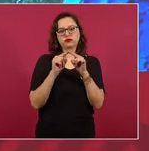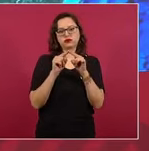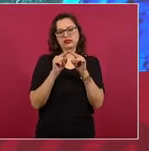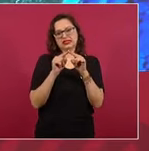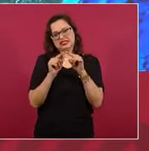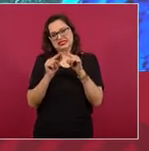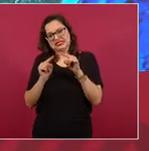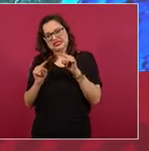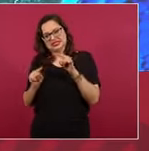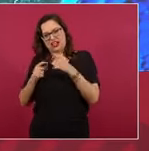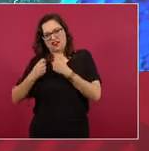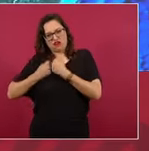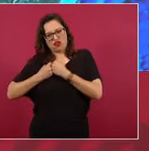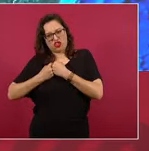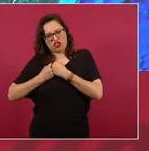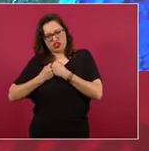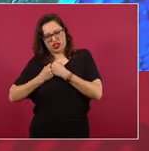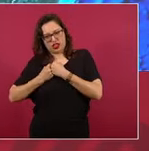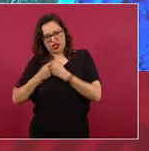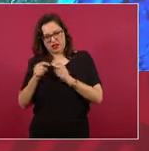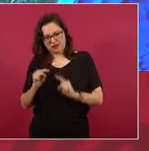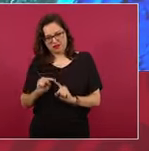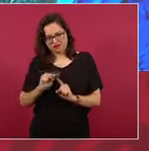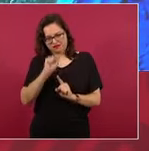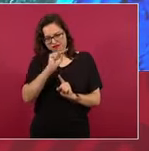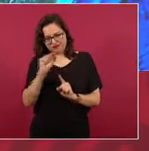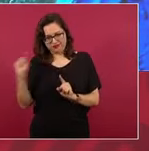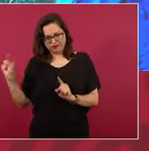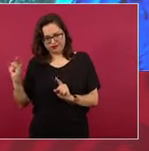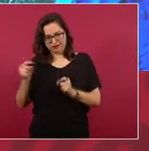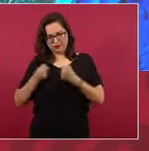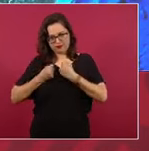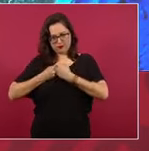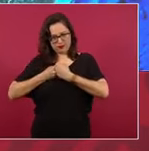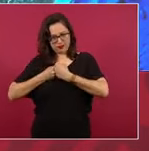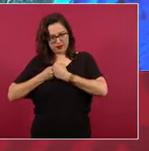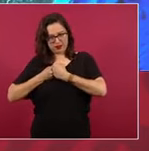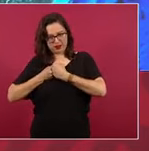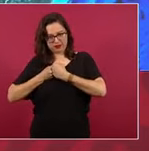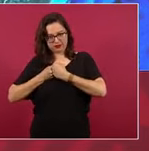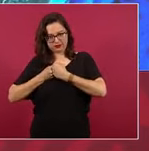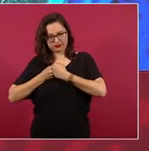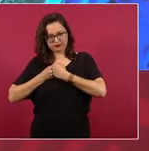esta es la raya que divide Guatemala con México, esta.